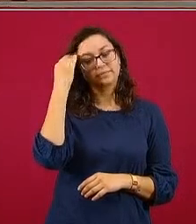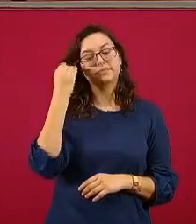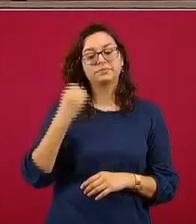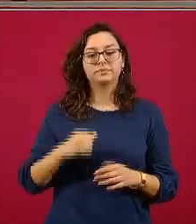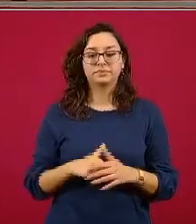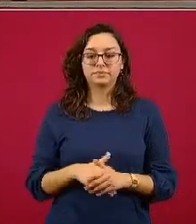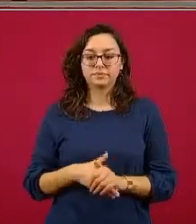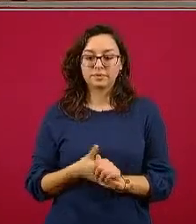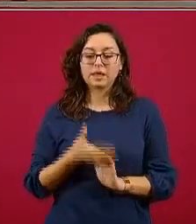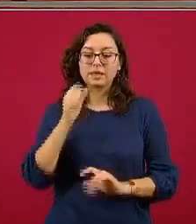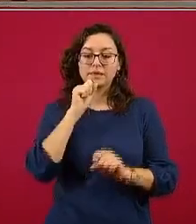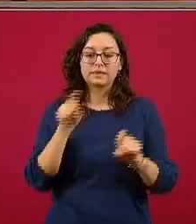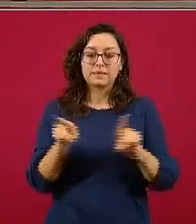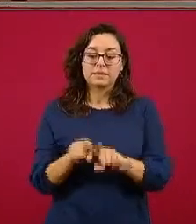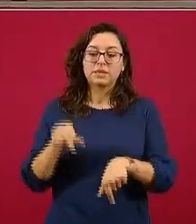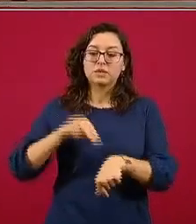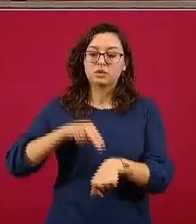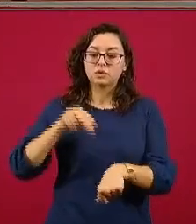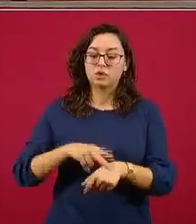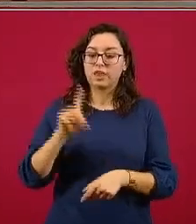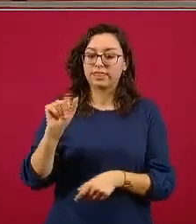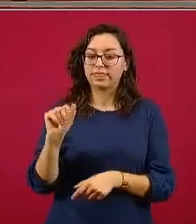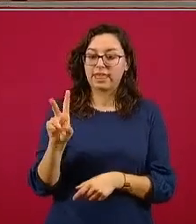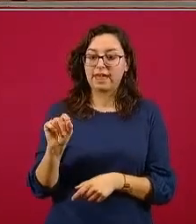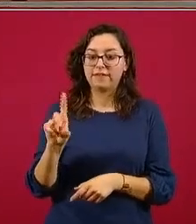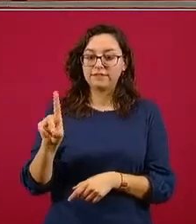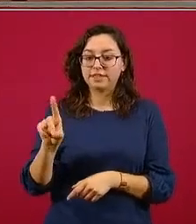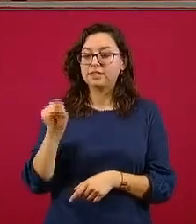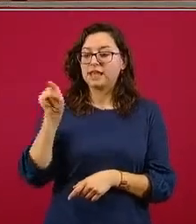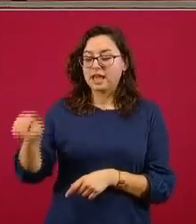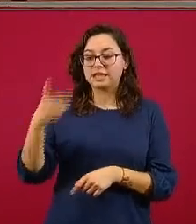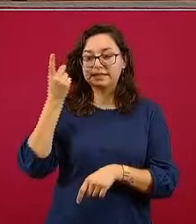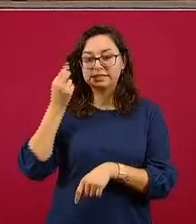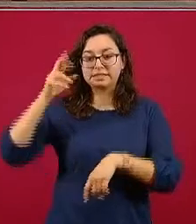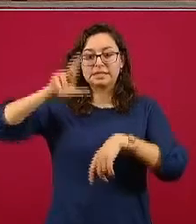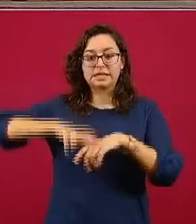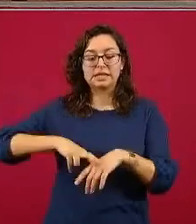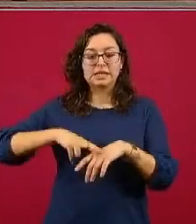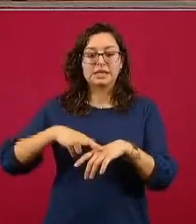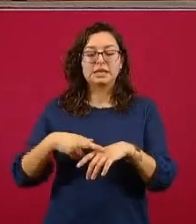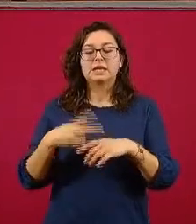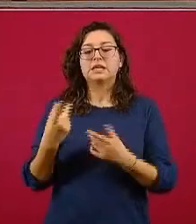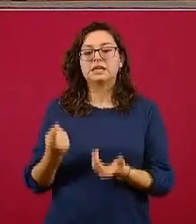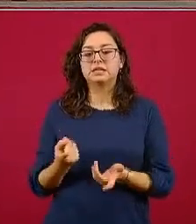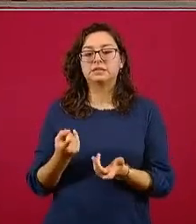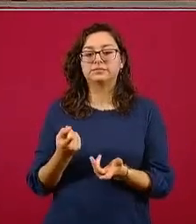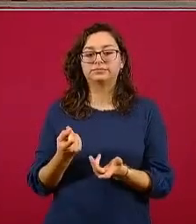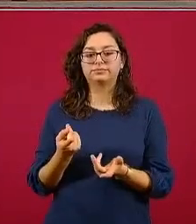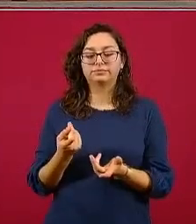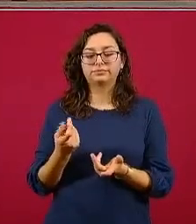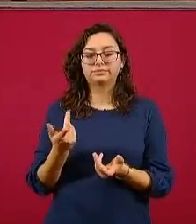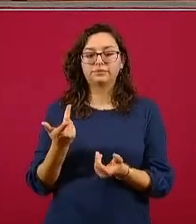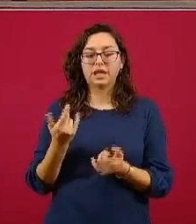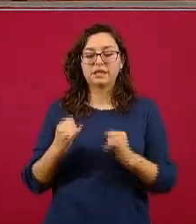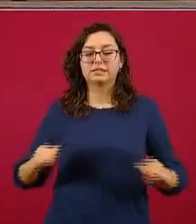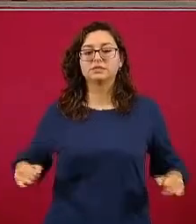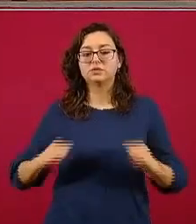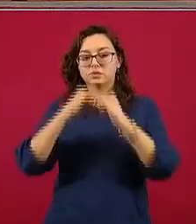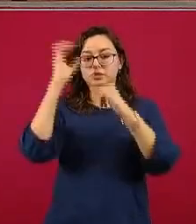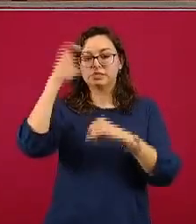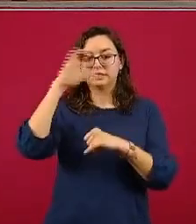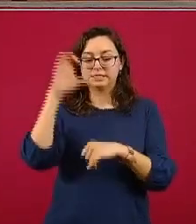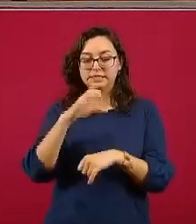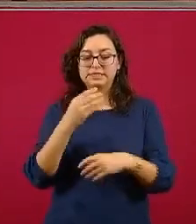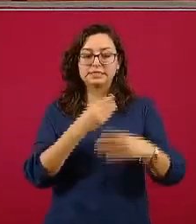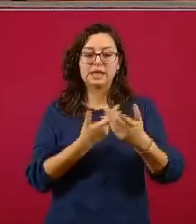David Kersenovich, quien es director del Instituto Nacional de Ciencias Médicas y Nutrición Salvador Subirán y otro de